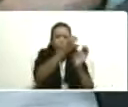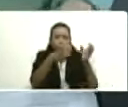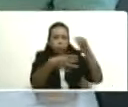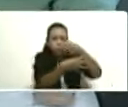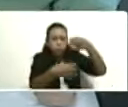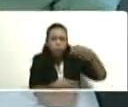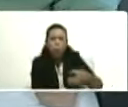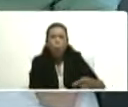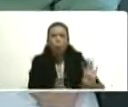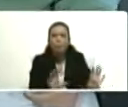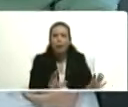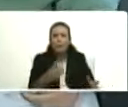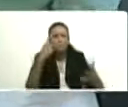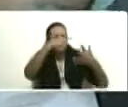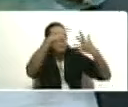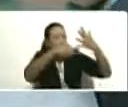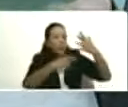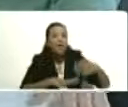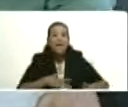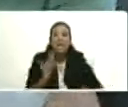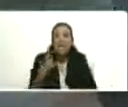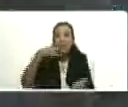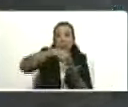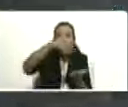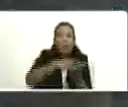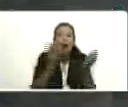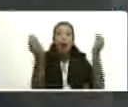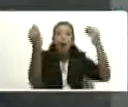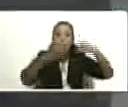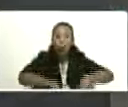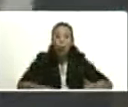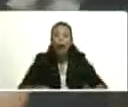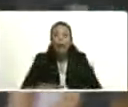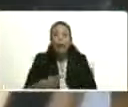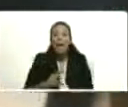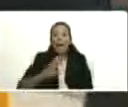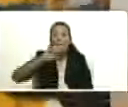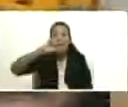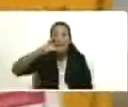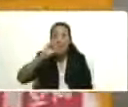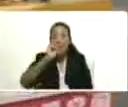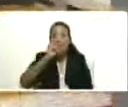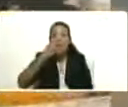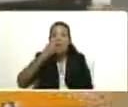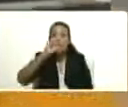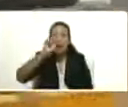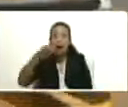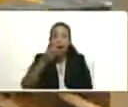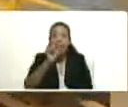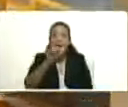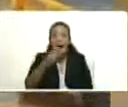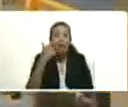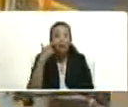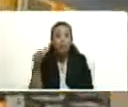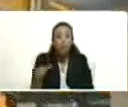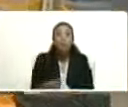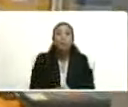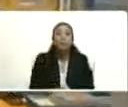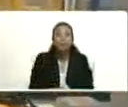quieren instalarse también aquí en el estado Carabobo con este acuerdo entre Shanghái y nuestro estado. Y de verdad